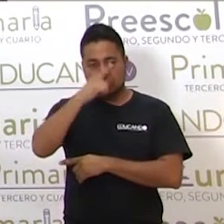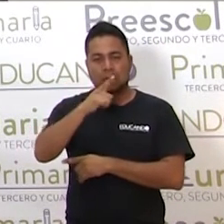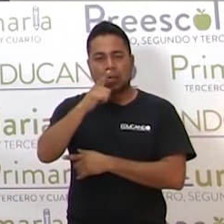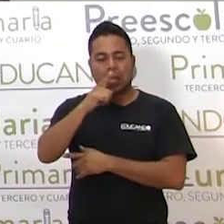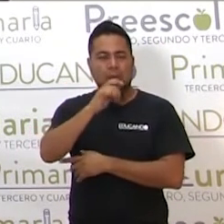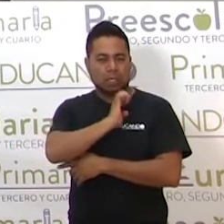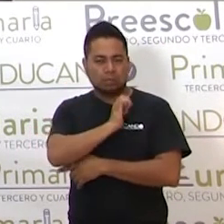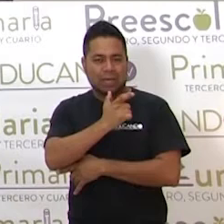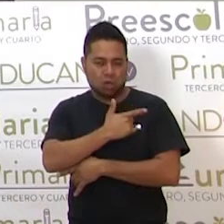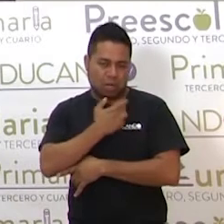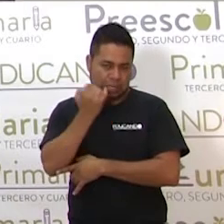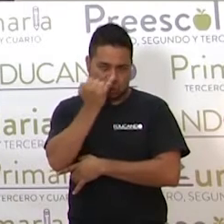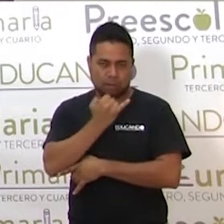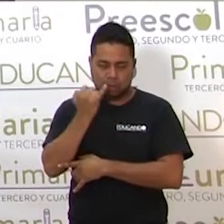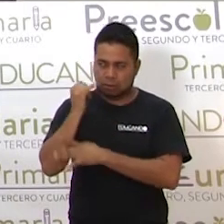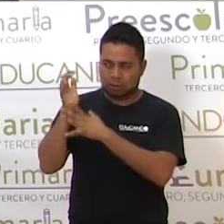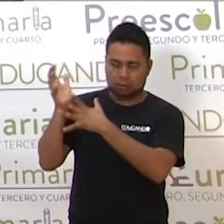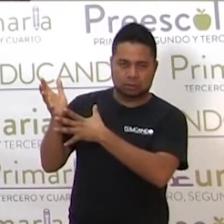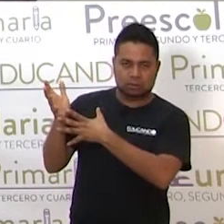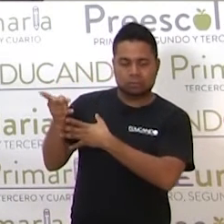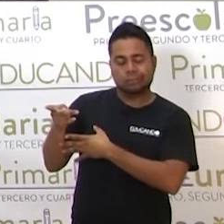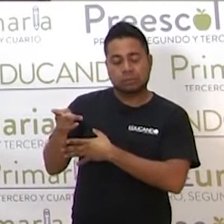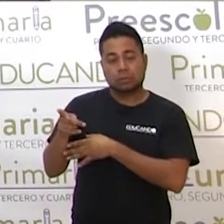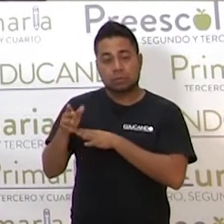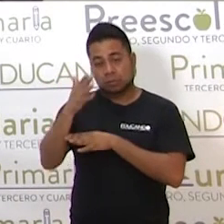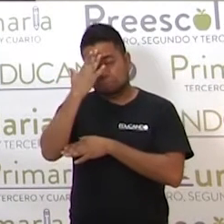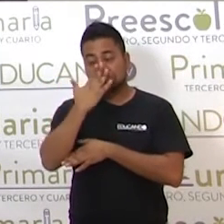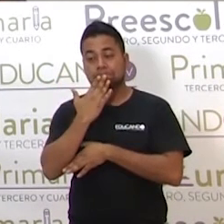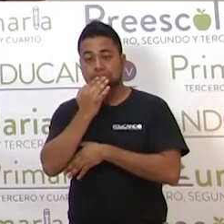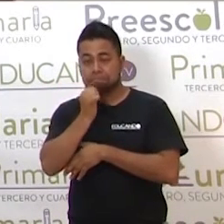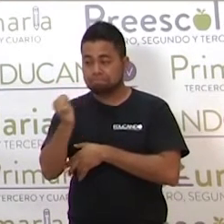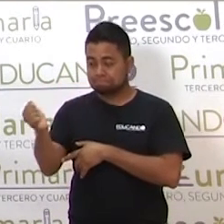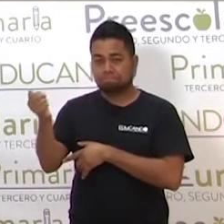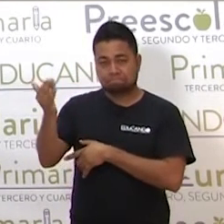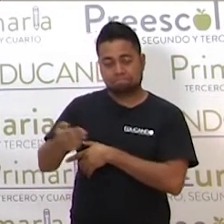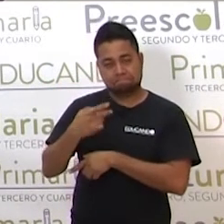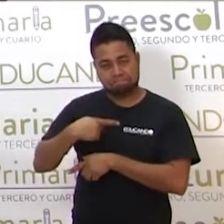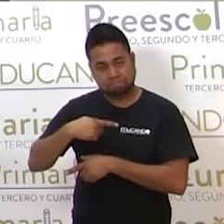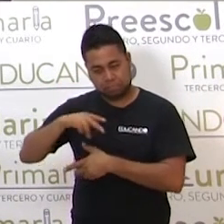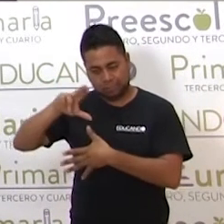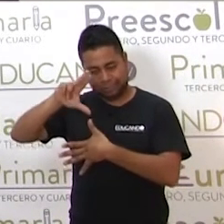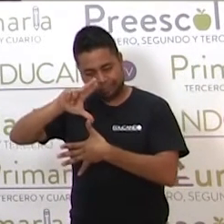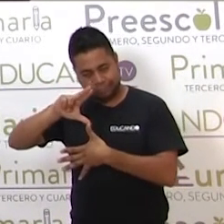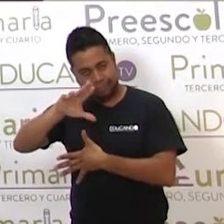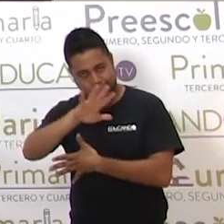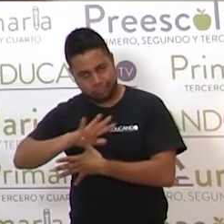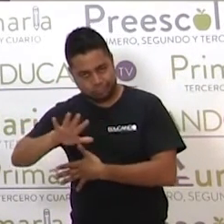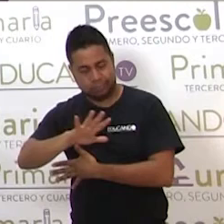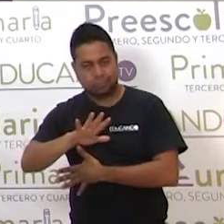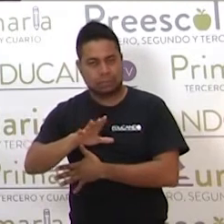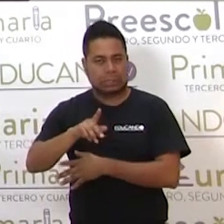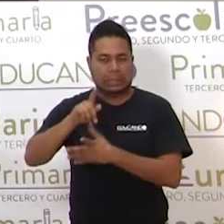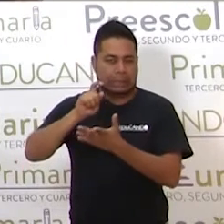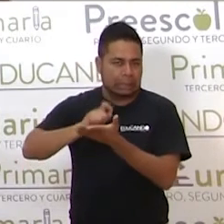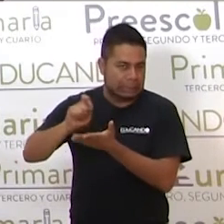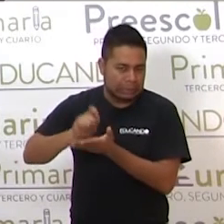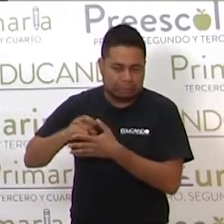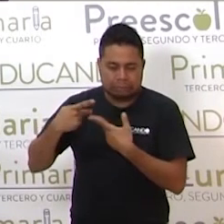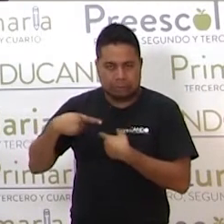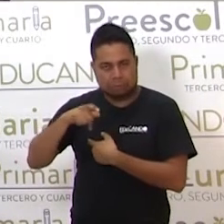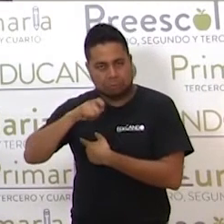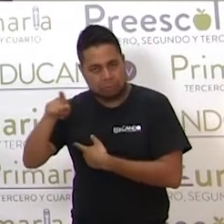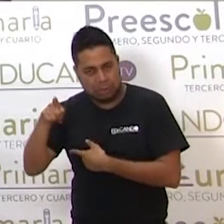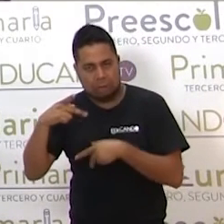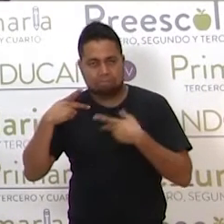española. Eso lo ha hecho famoso en toda Latinoamérica, entre todos los escritores,